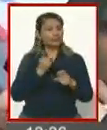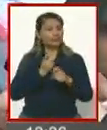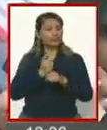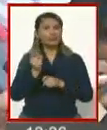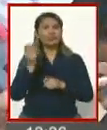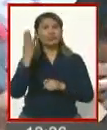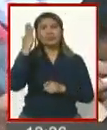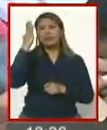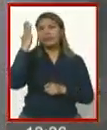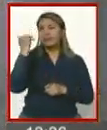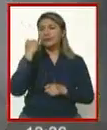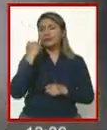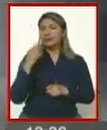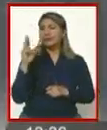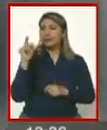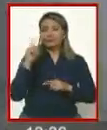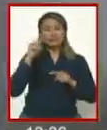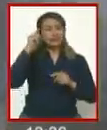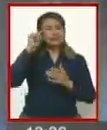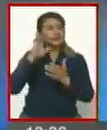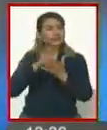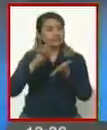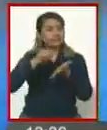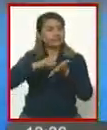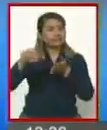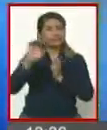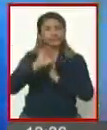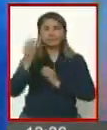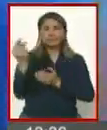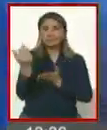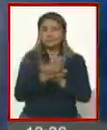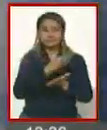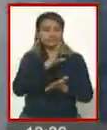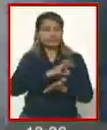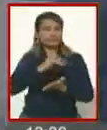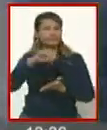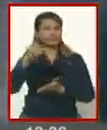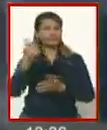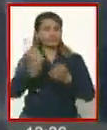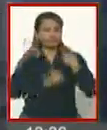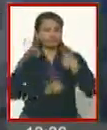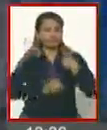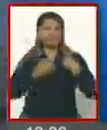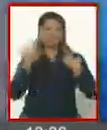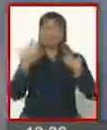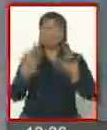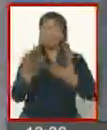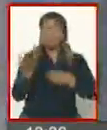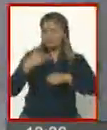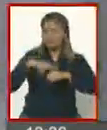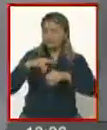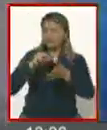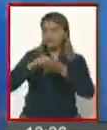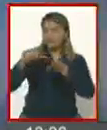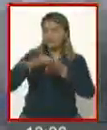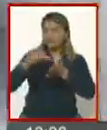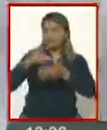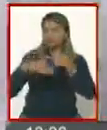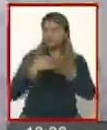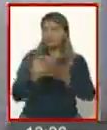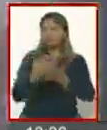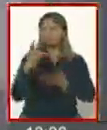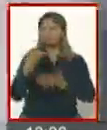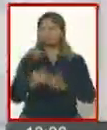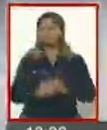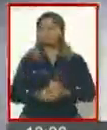afectados, ¿no? Porque no pueden creer ellos que no le estén pagando su sueldo a ellos, ¿no? Ya los otros gendarmes se les ha pagado con normalidad a todos los que no